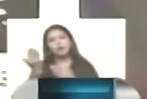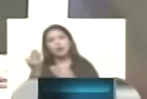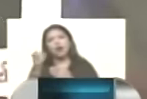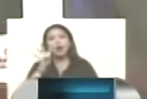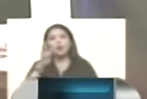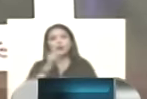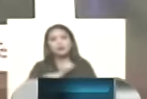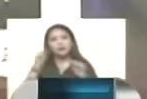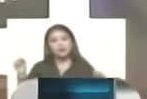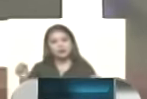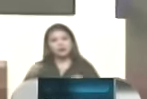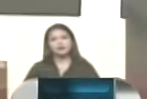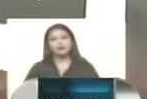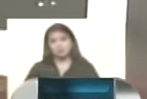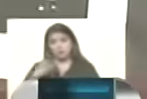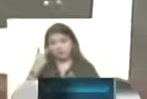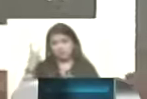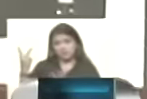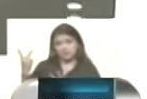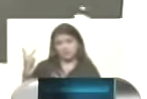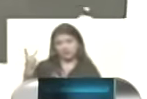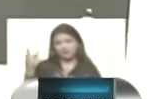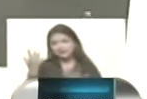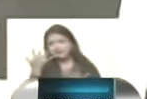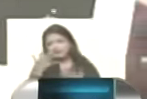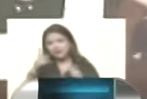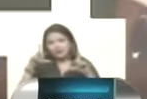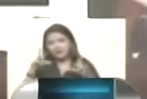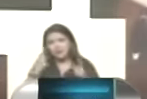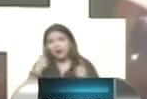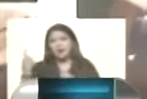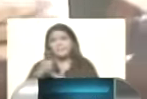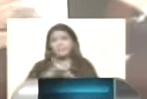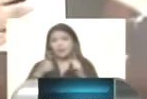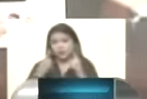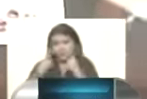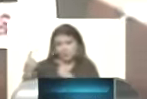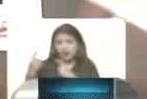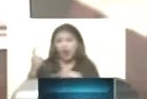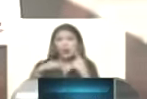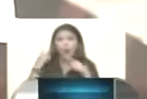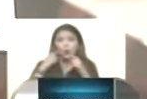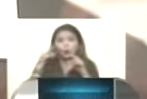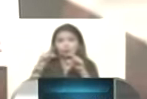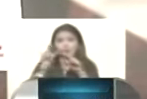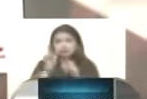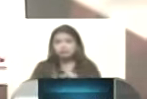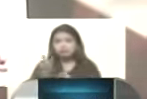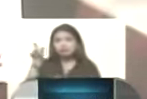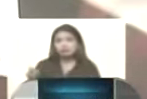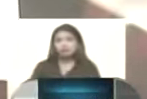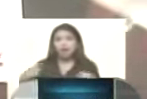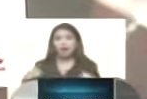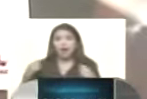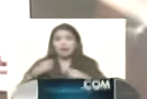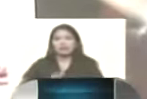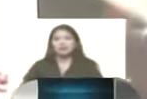las 4 de la mañana, pueden observar, a lo mejor no se ve bien en cámara, pero estas figuras que están aquí son las